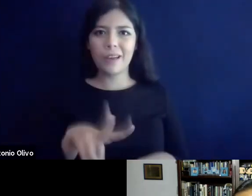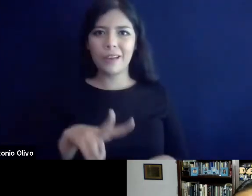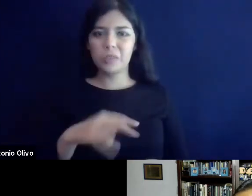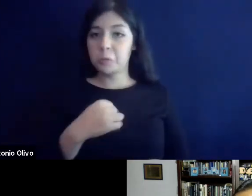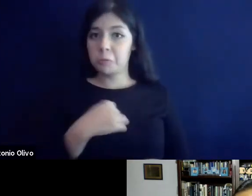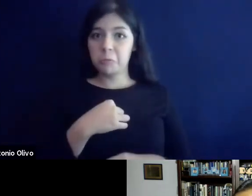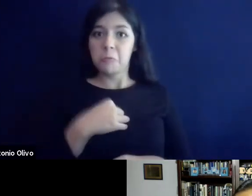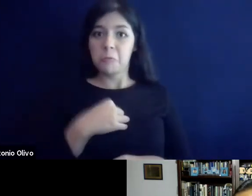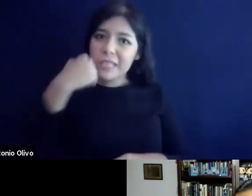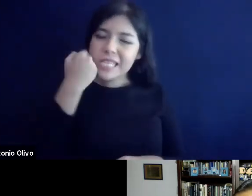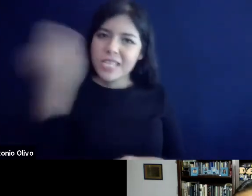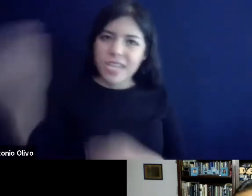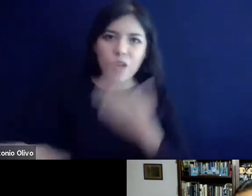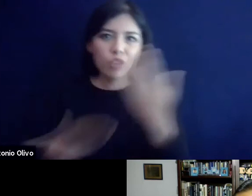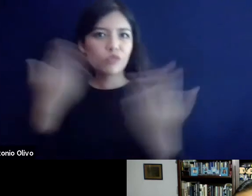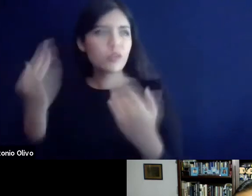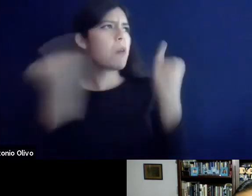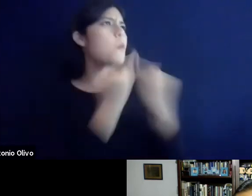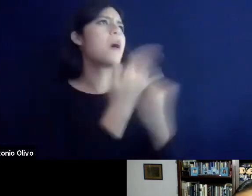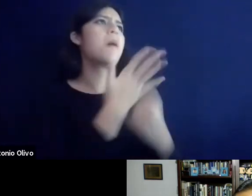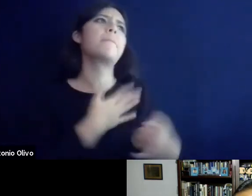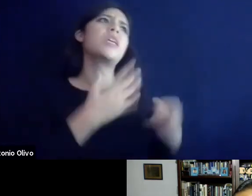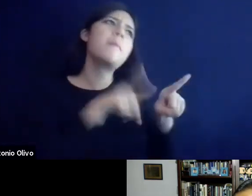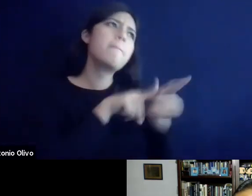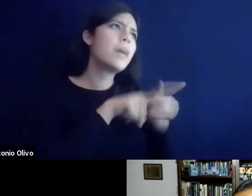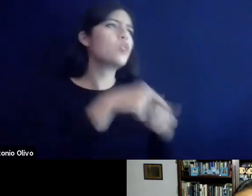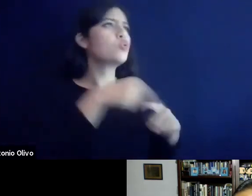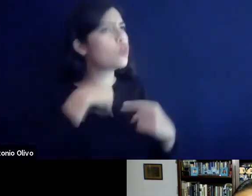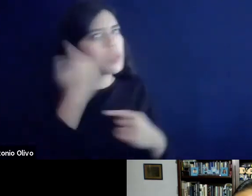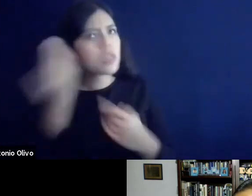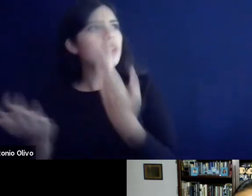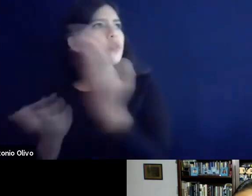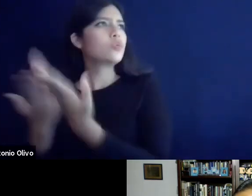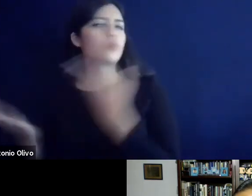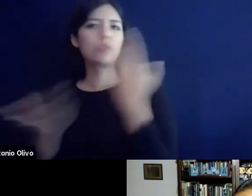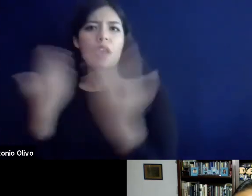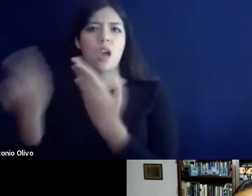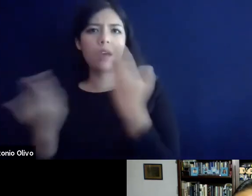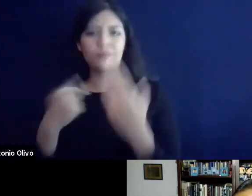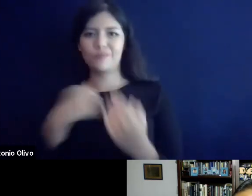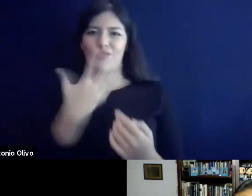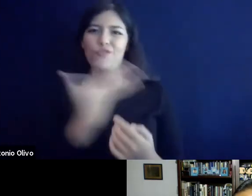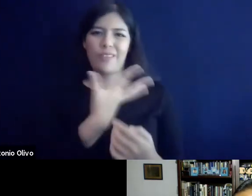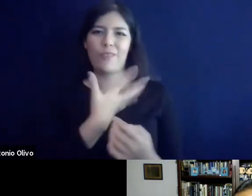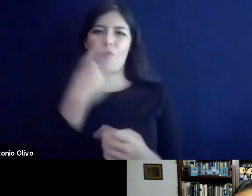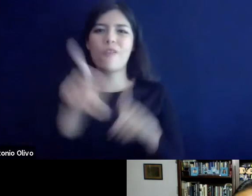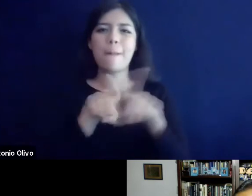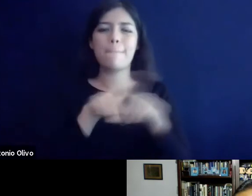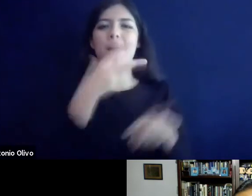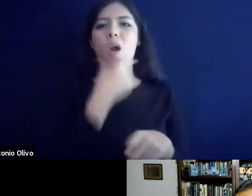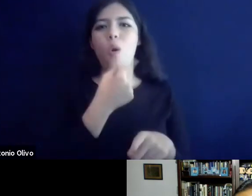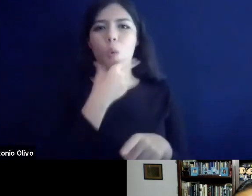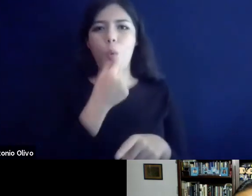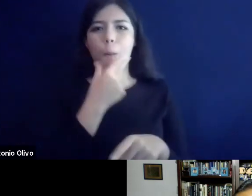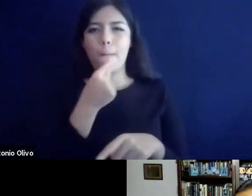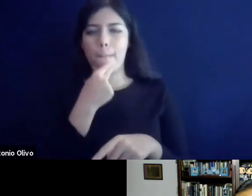Yo quiero ir como mi hermano, y siempre si yo quiero caminar como mi hermano, porque yo tengo un hermano que es un año más chico que yo. ¿No? Éramos como